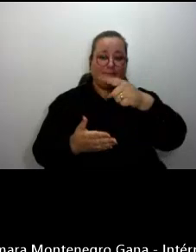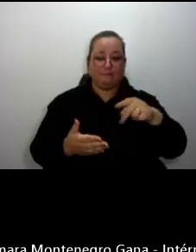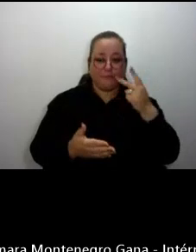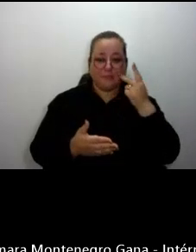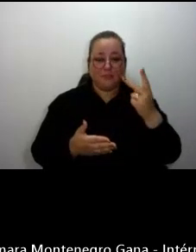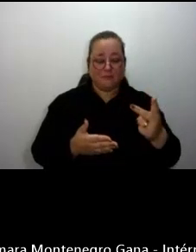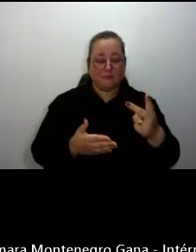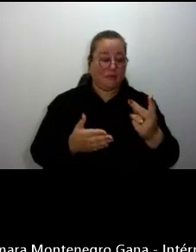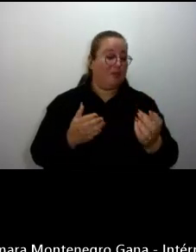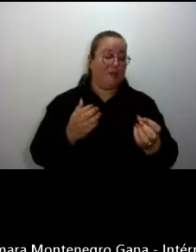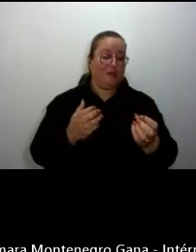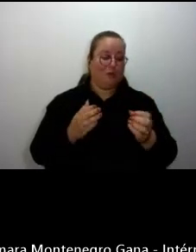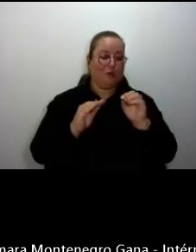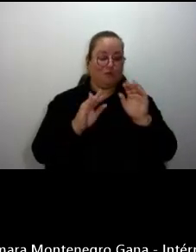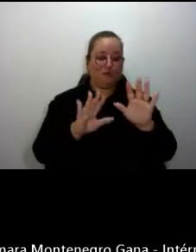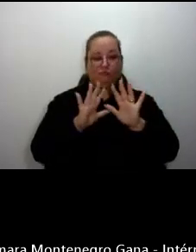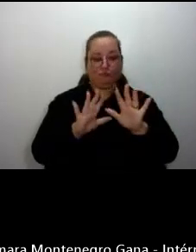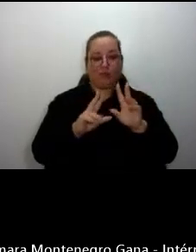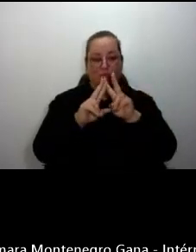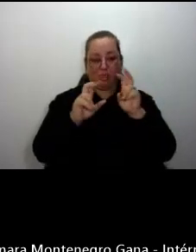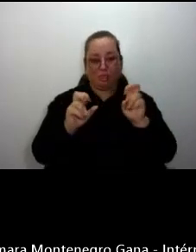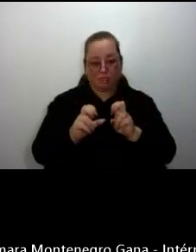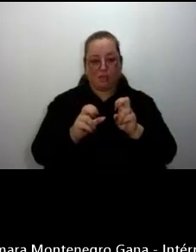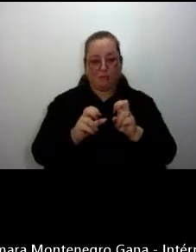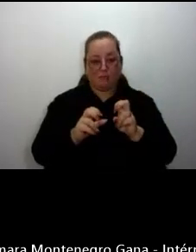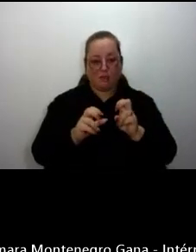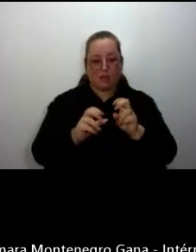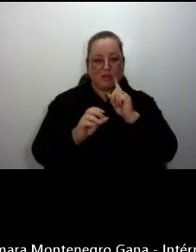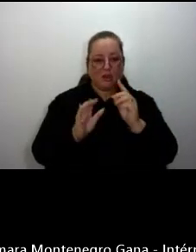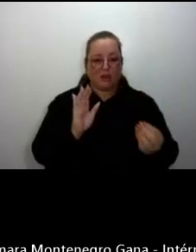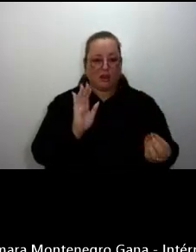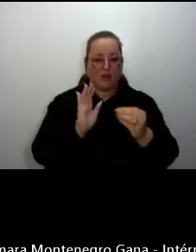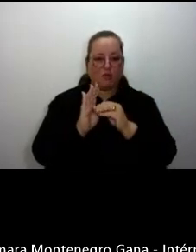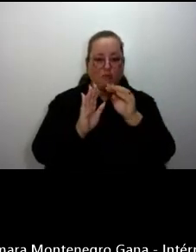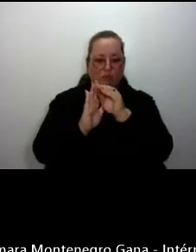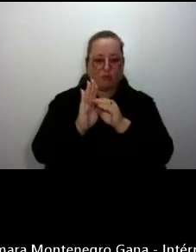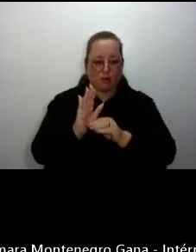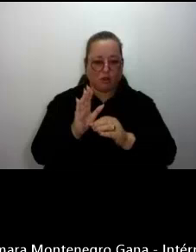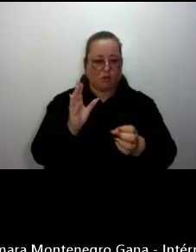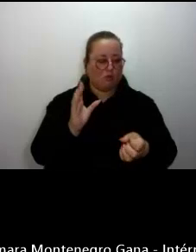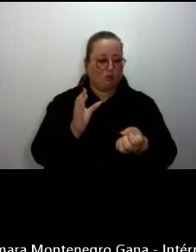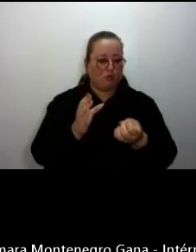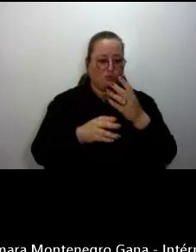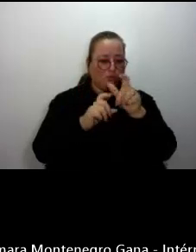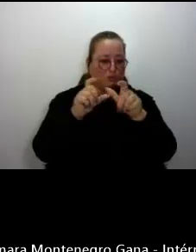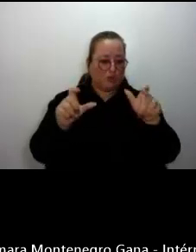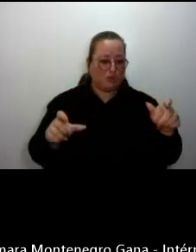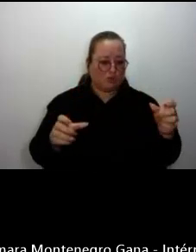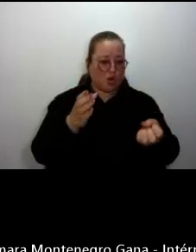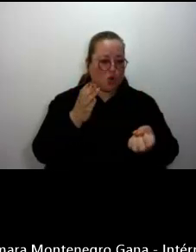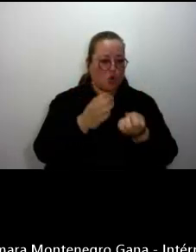realidad, la incorporación de muchos chicos con dificultades,